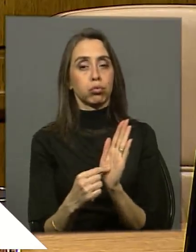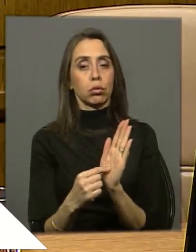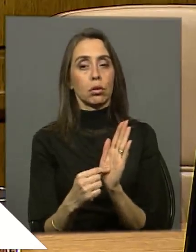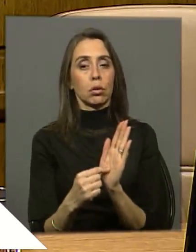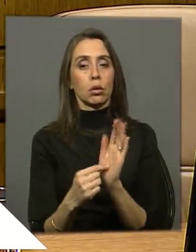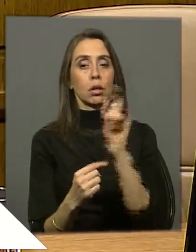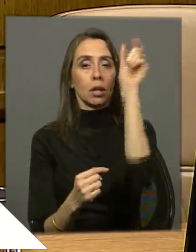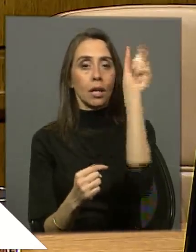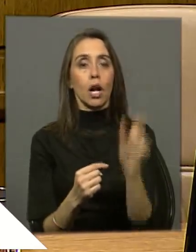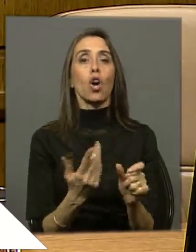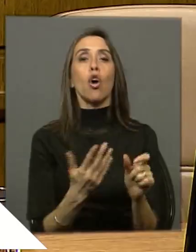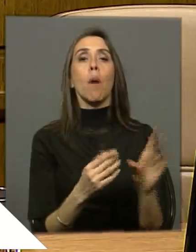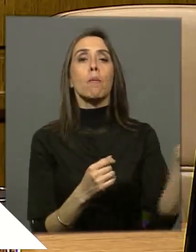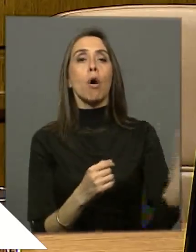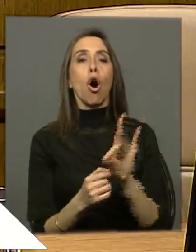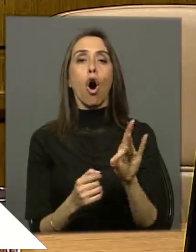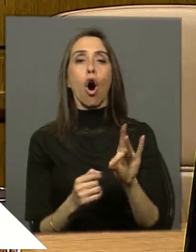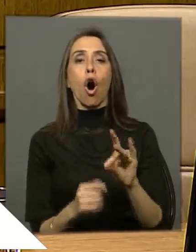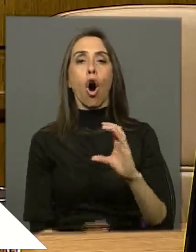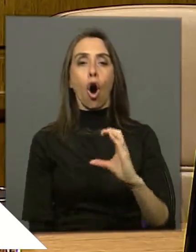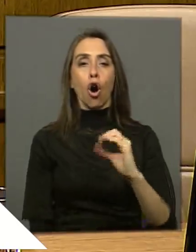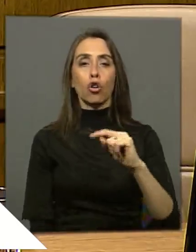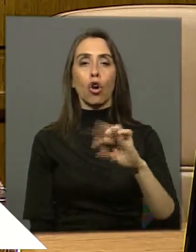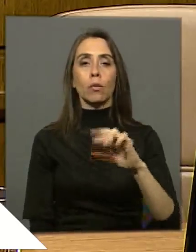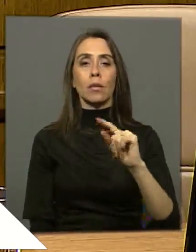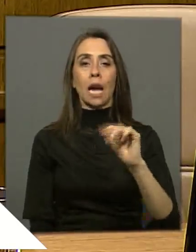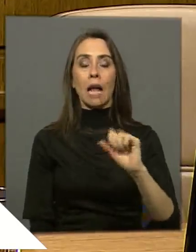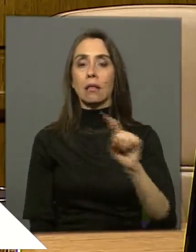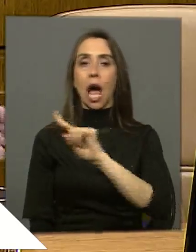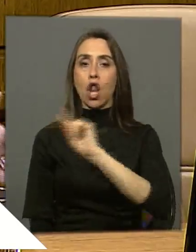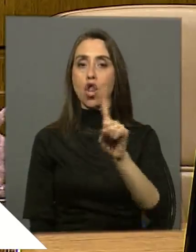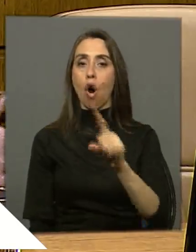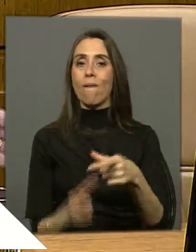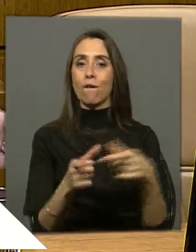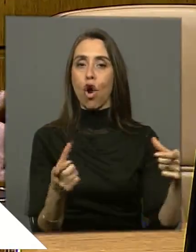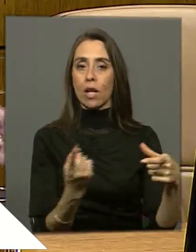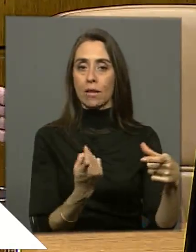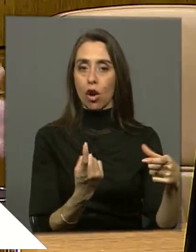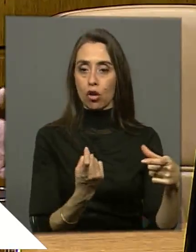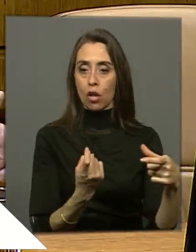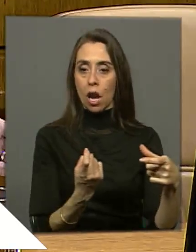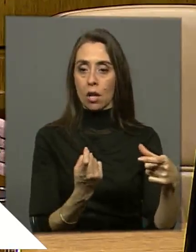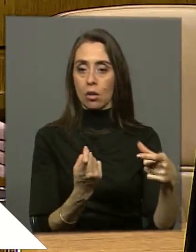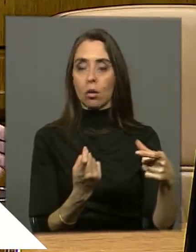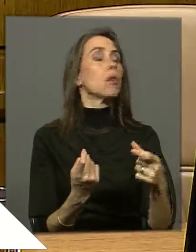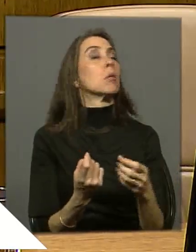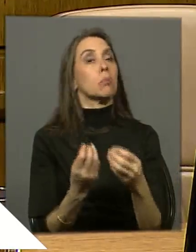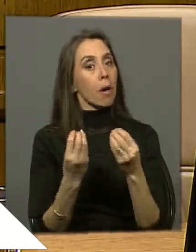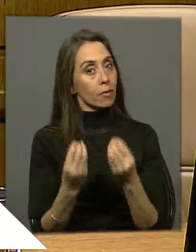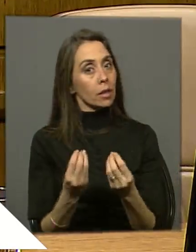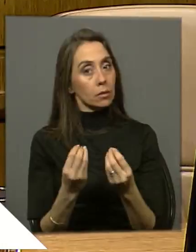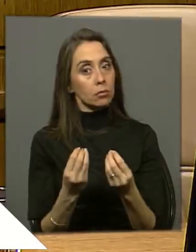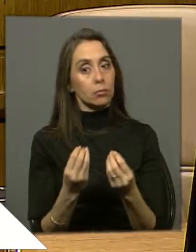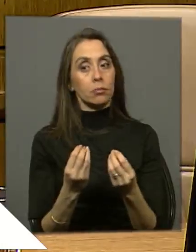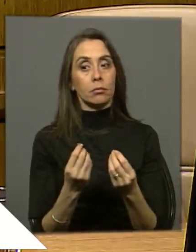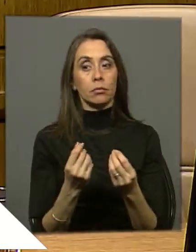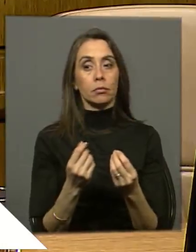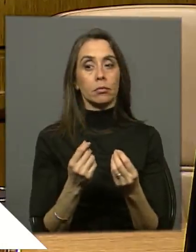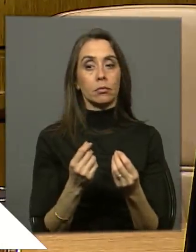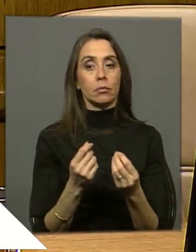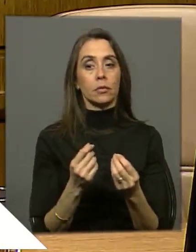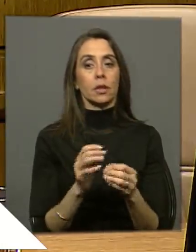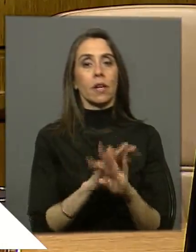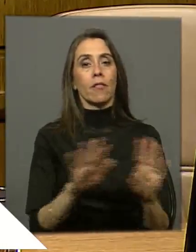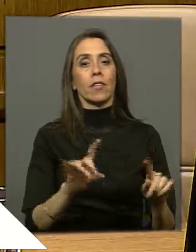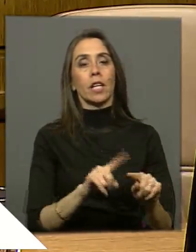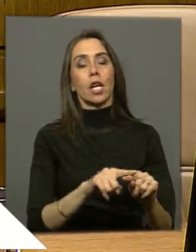calidad de contrata y no en calidad de honorario para tener una medida efectiva que ponga fin a